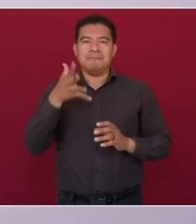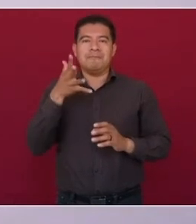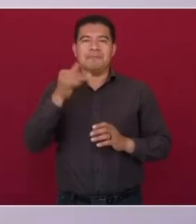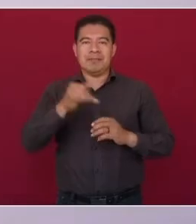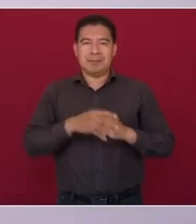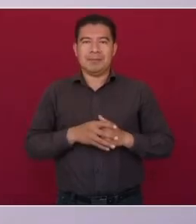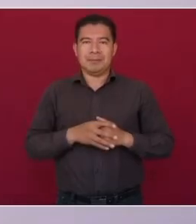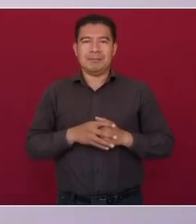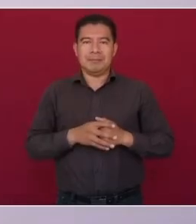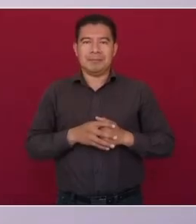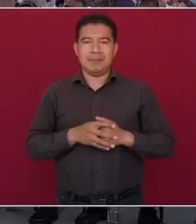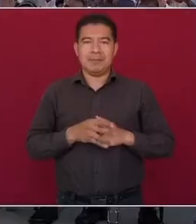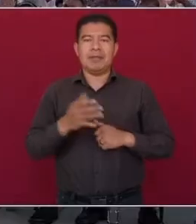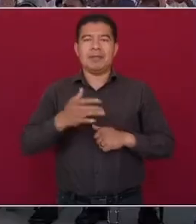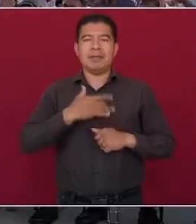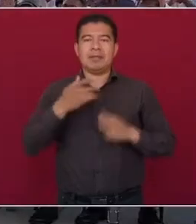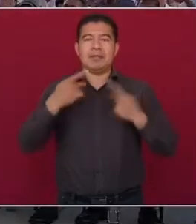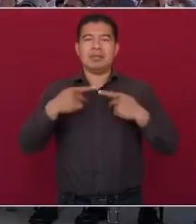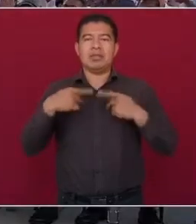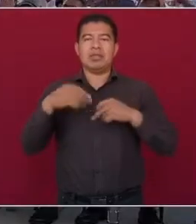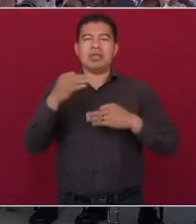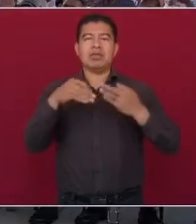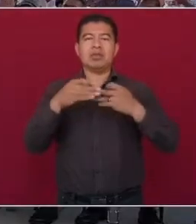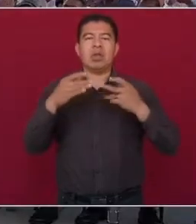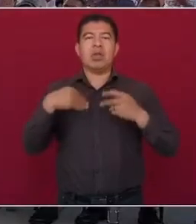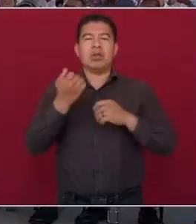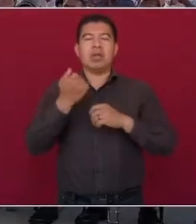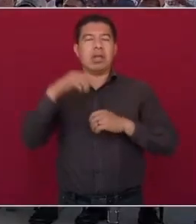que todos los adultos mayores